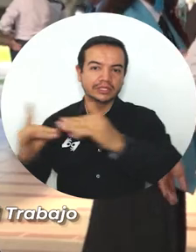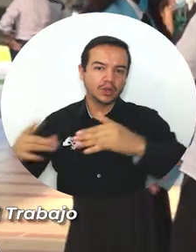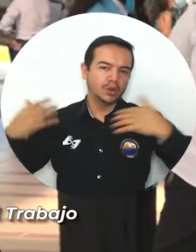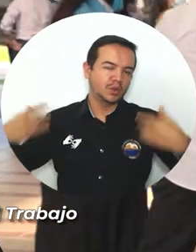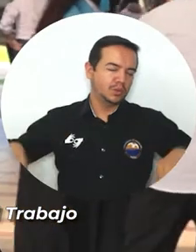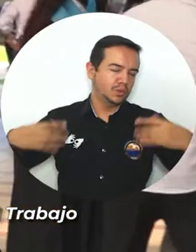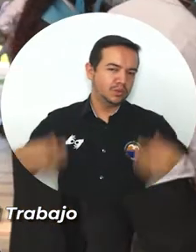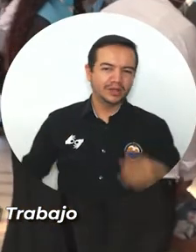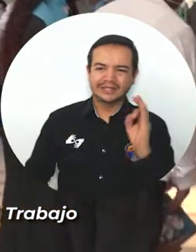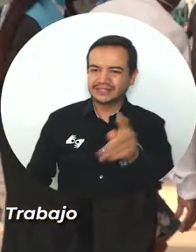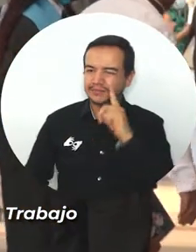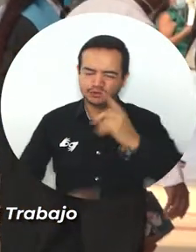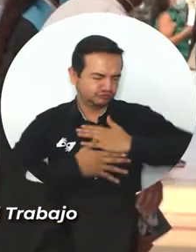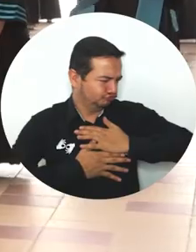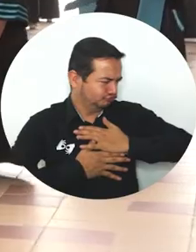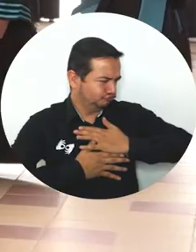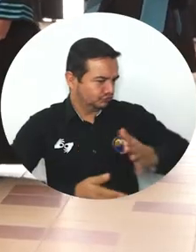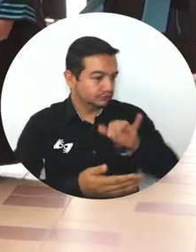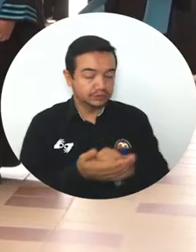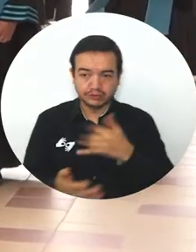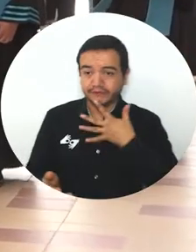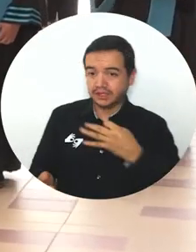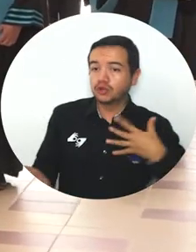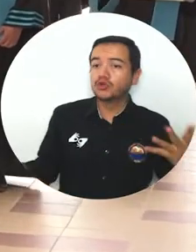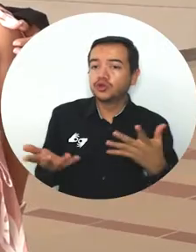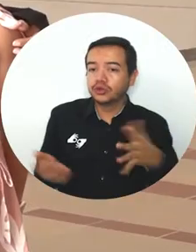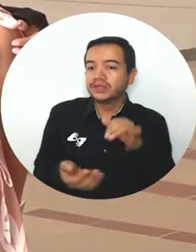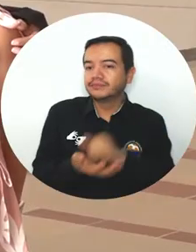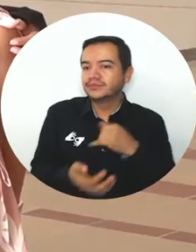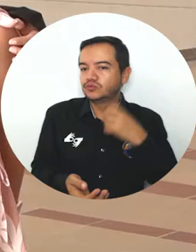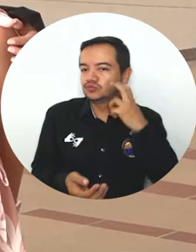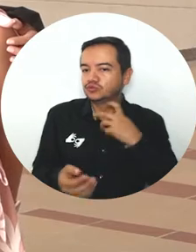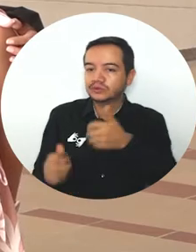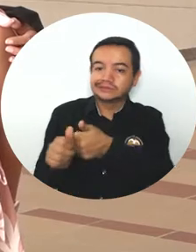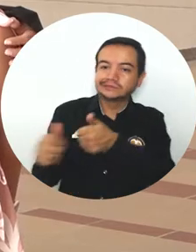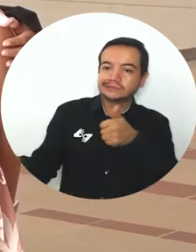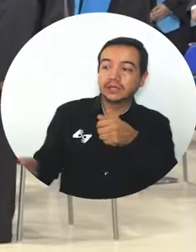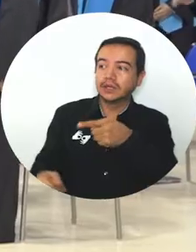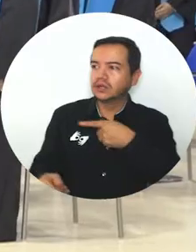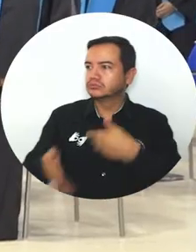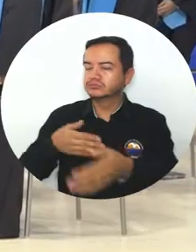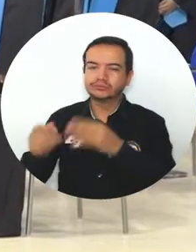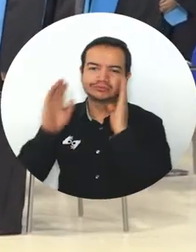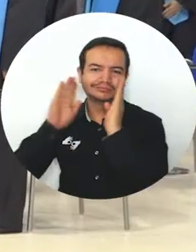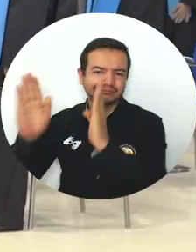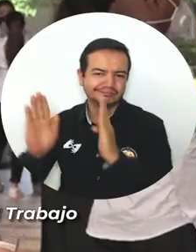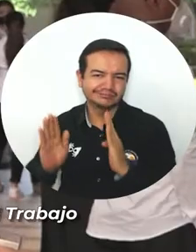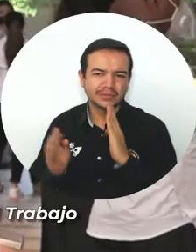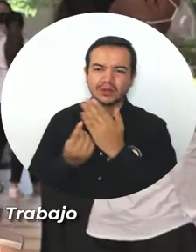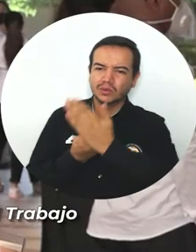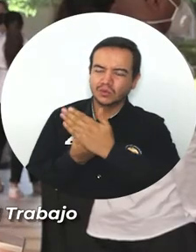dispuestos a nosotros desde la distancia. Yo vengo de Coveñas. Excelente la gestión de parte de ellos, muy atentos con